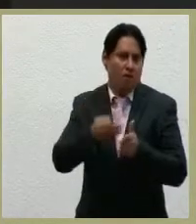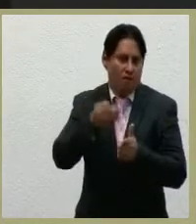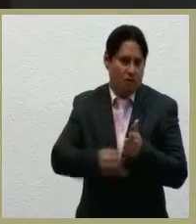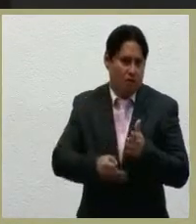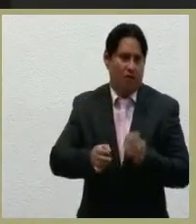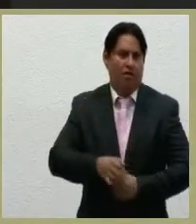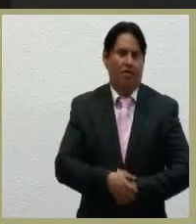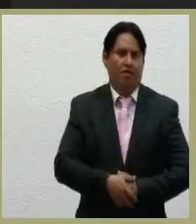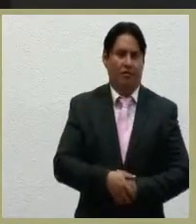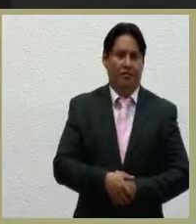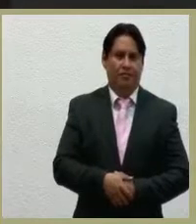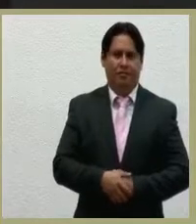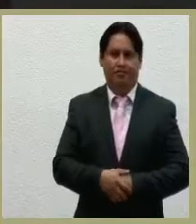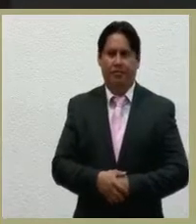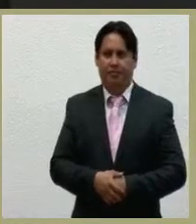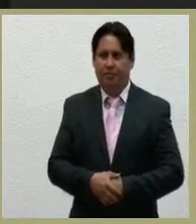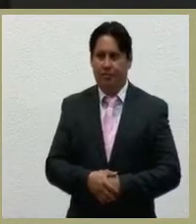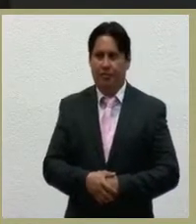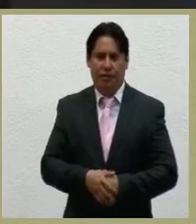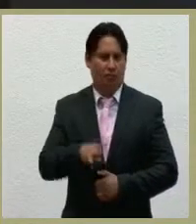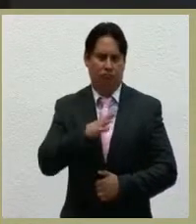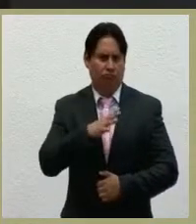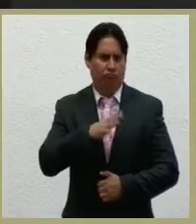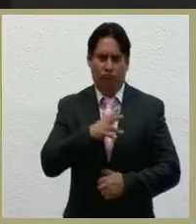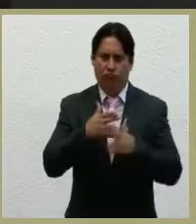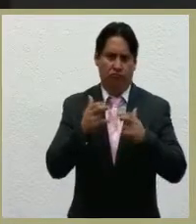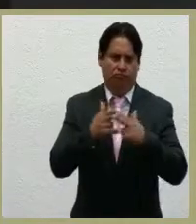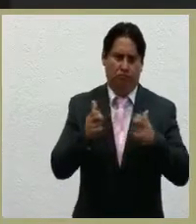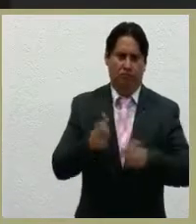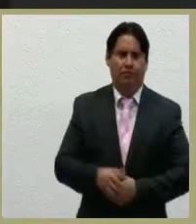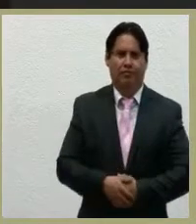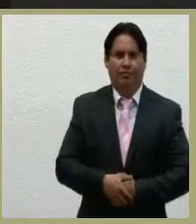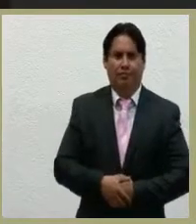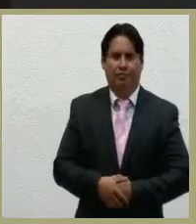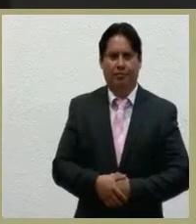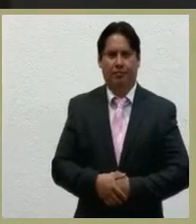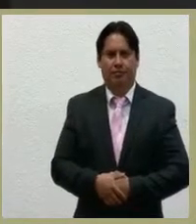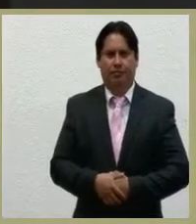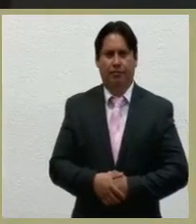voto. No falta ningún legislador por emitir su voto, diputada presidenta.